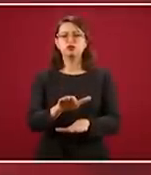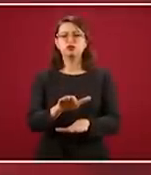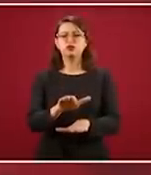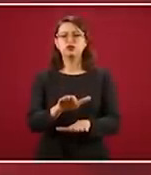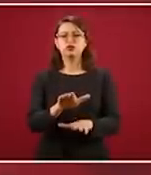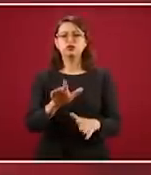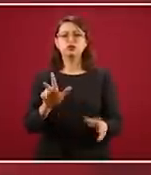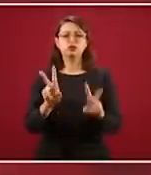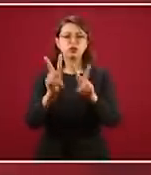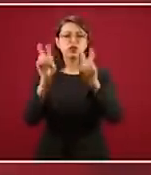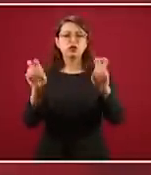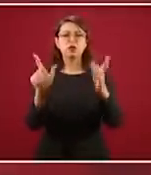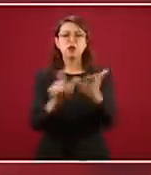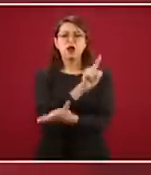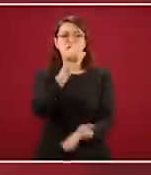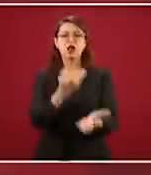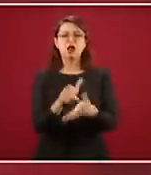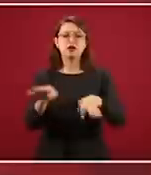laboral.